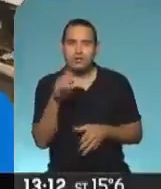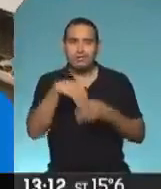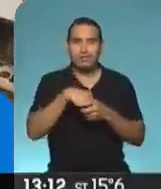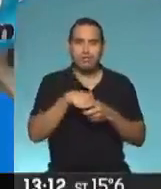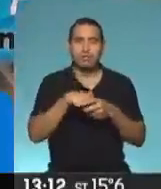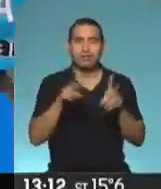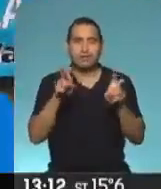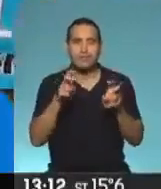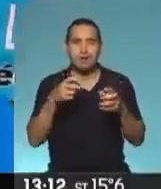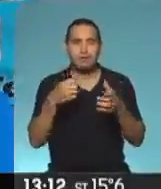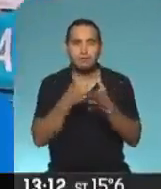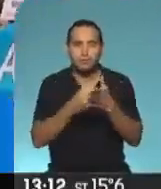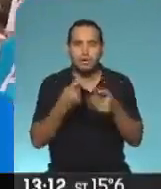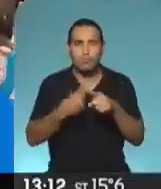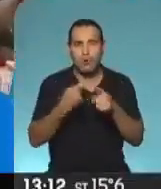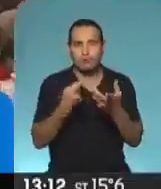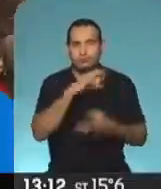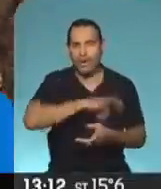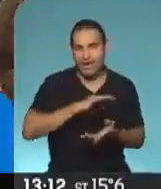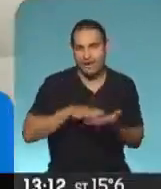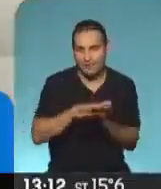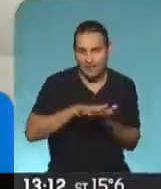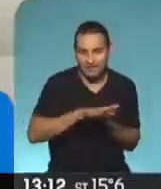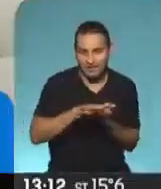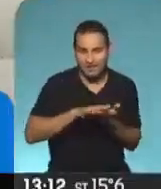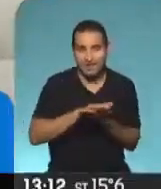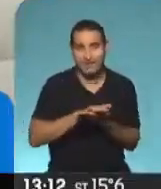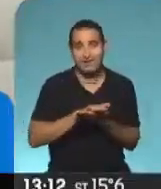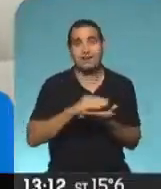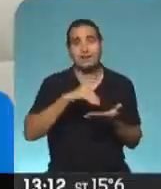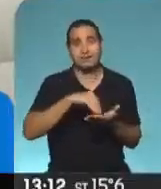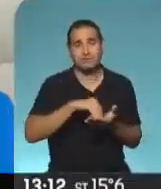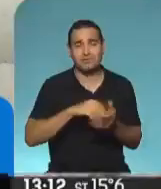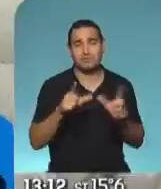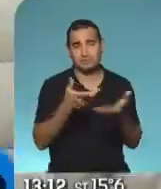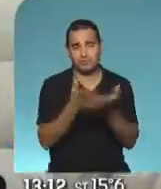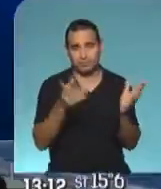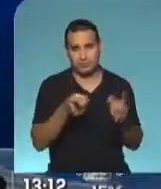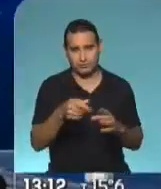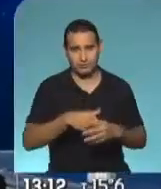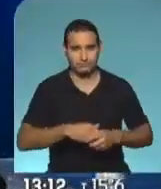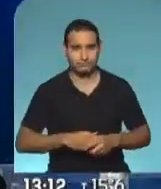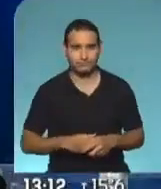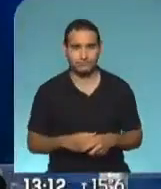paritarias de prensa escrita, por nuestros salarios y en la lucha precisamente contra el vaciamiento de la televisión pública.